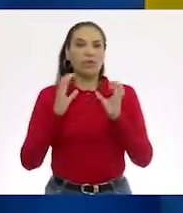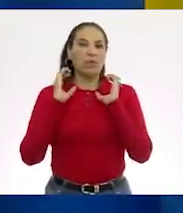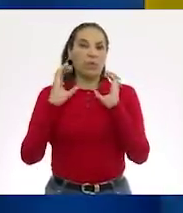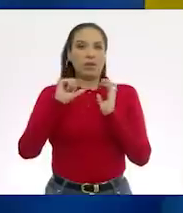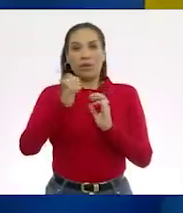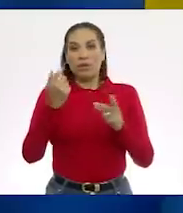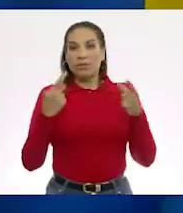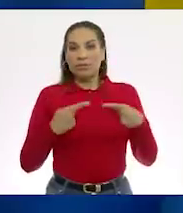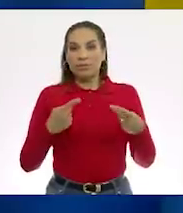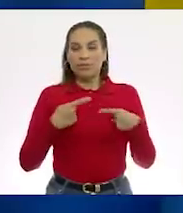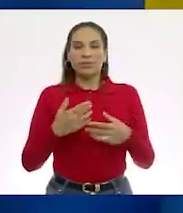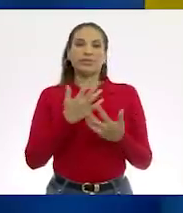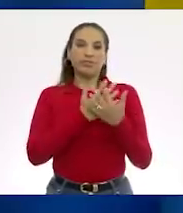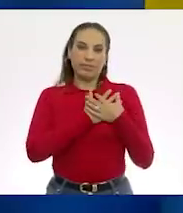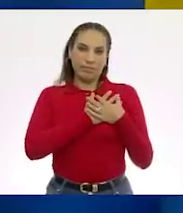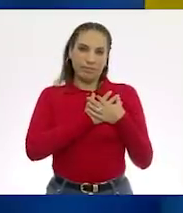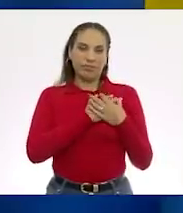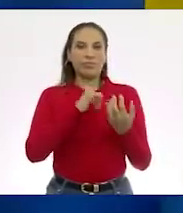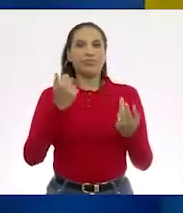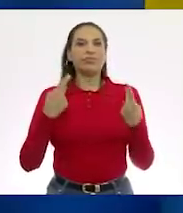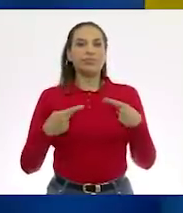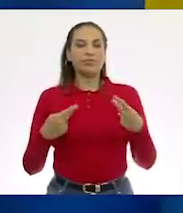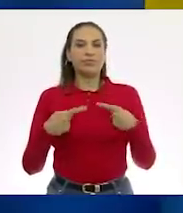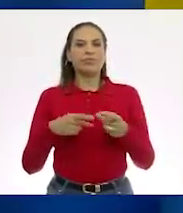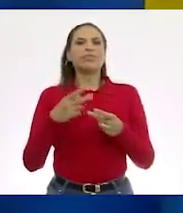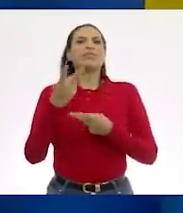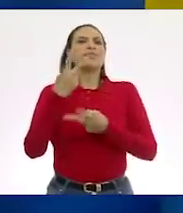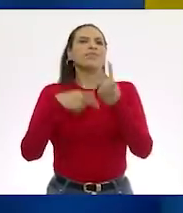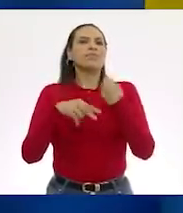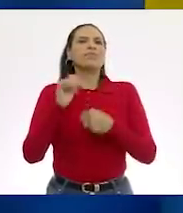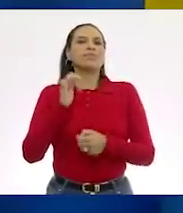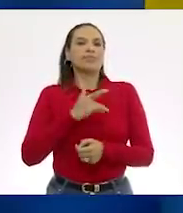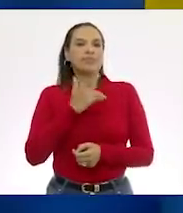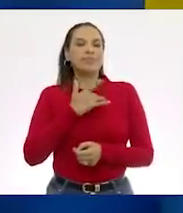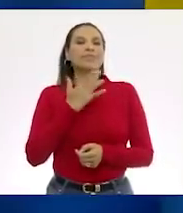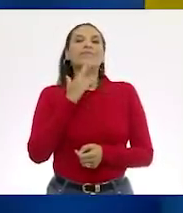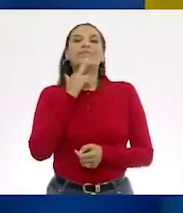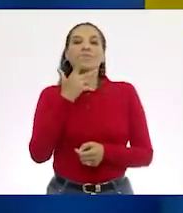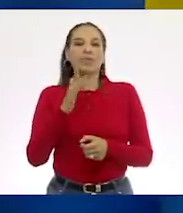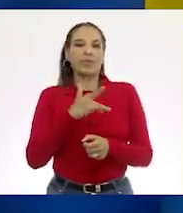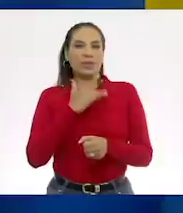Cuidar a alguien, amar a alguien, lo que producirá sentimientos de bienestar.